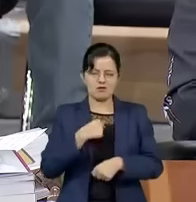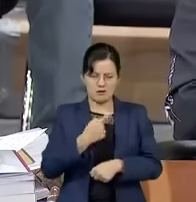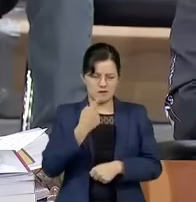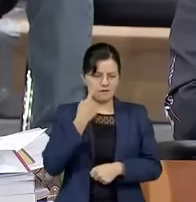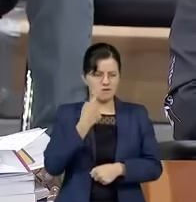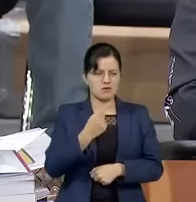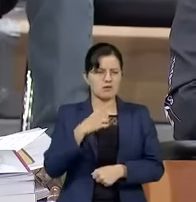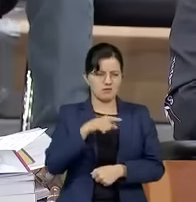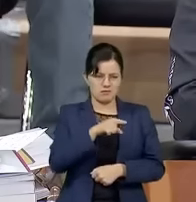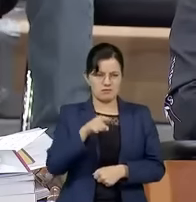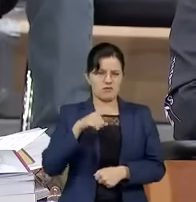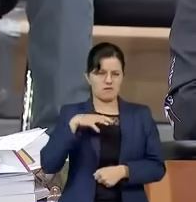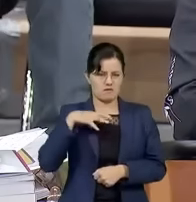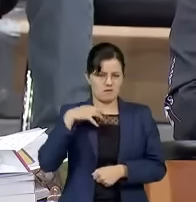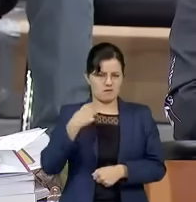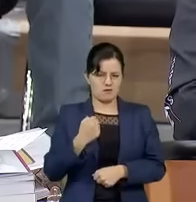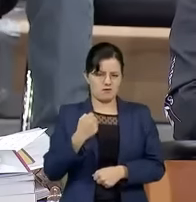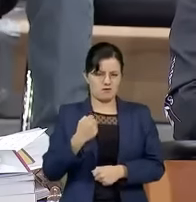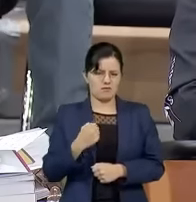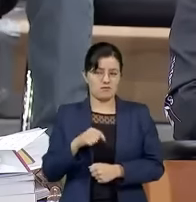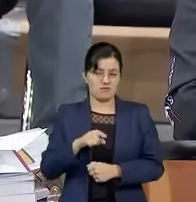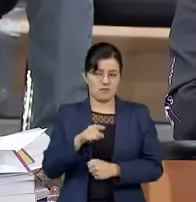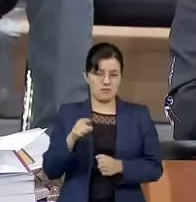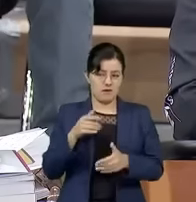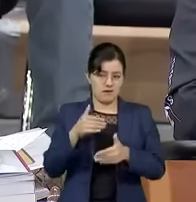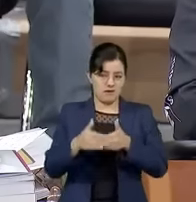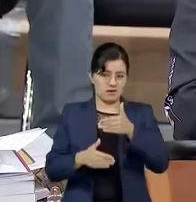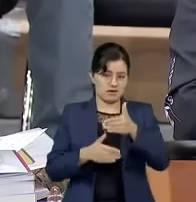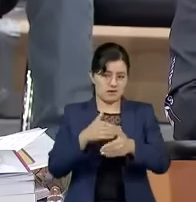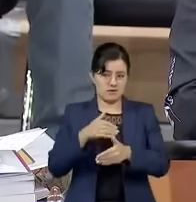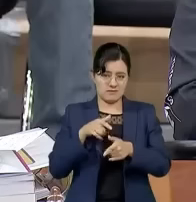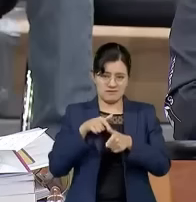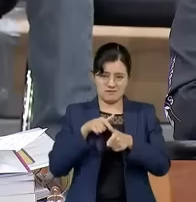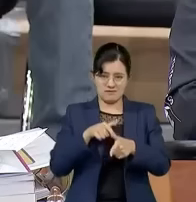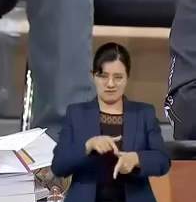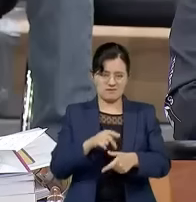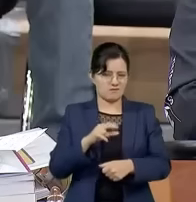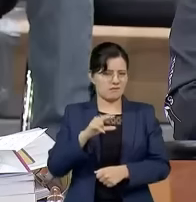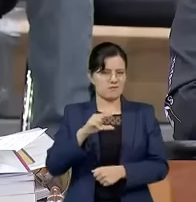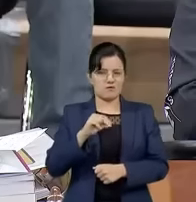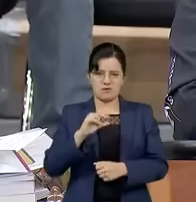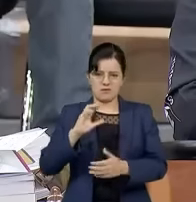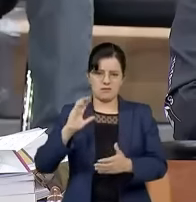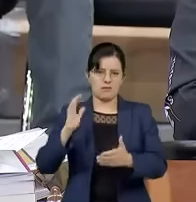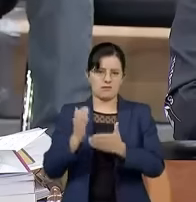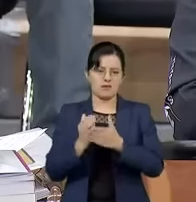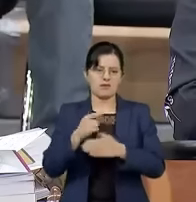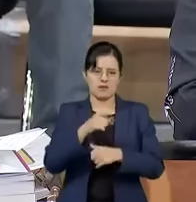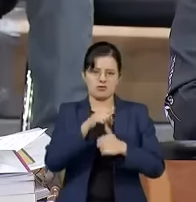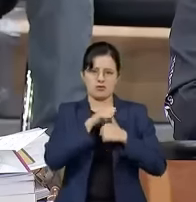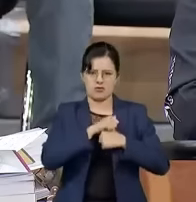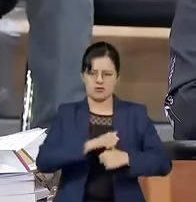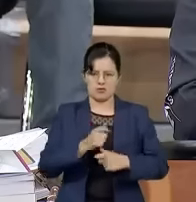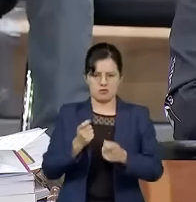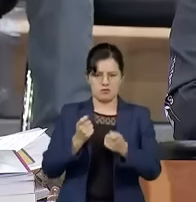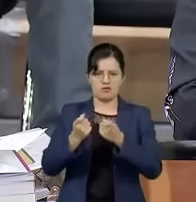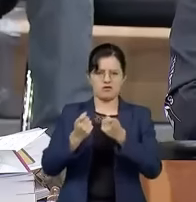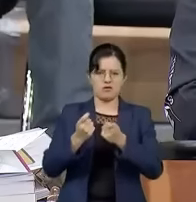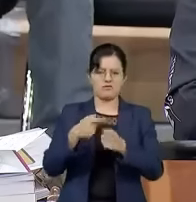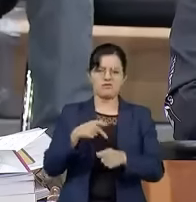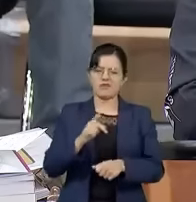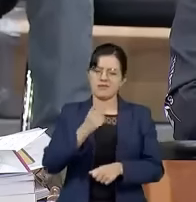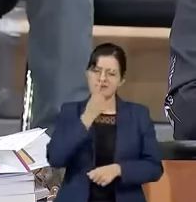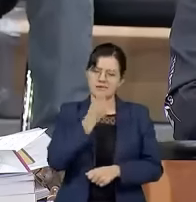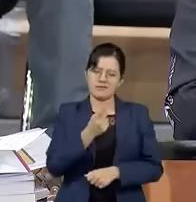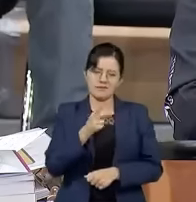tratar de no dejar que el fenómeno avance sin que la autoridad intervenga pero digamos la verdad